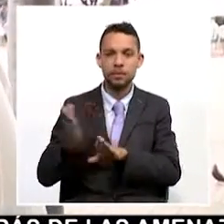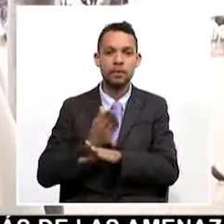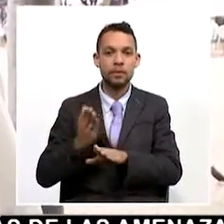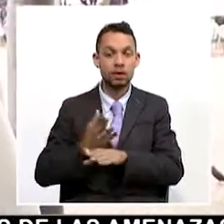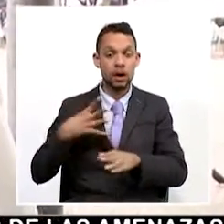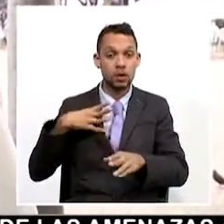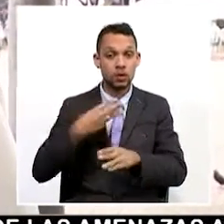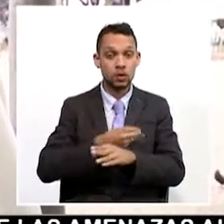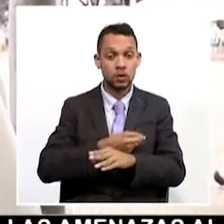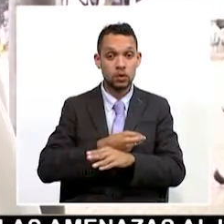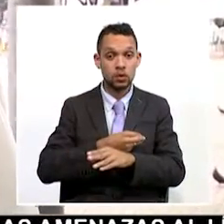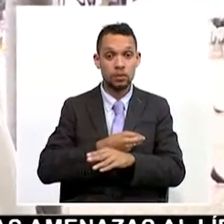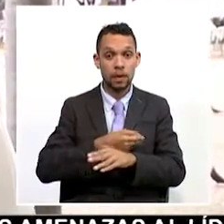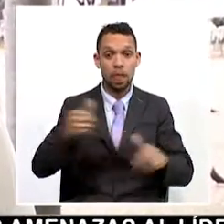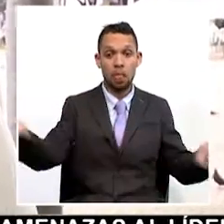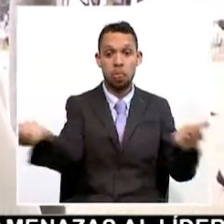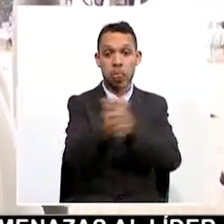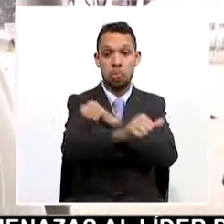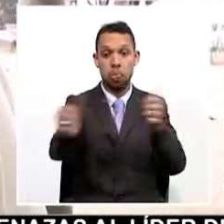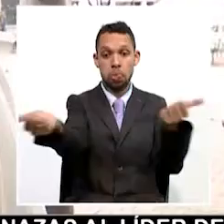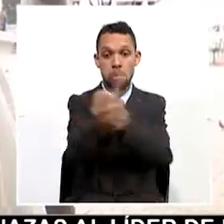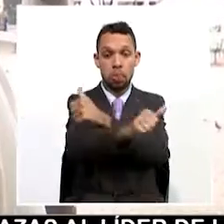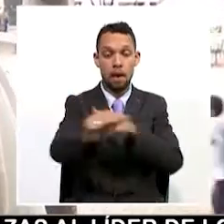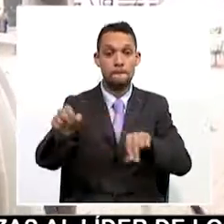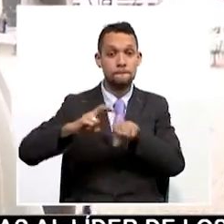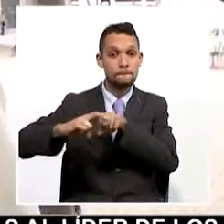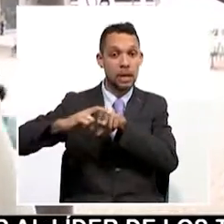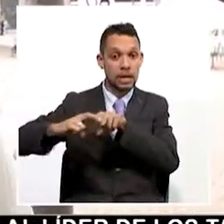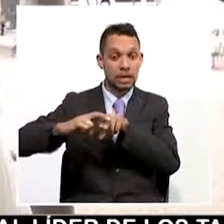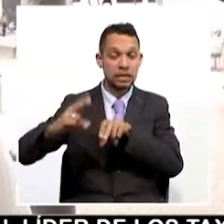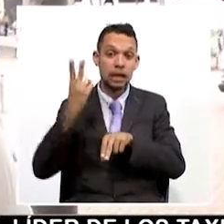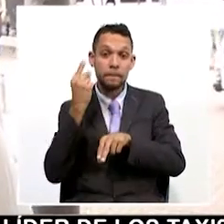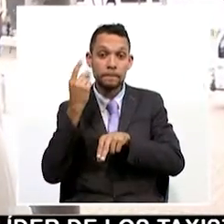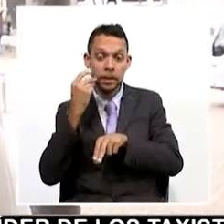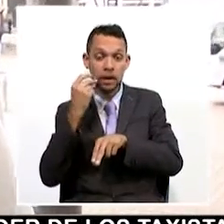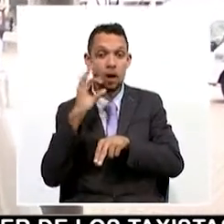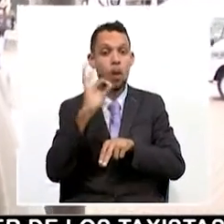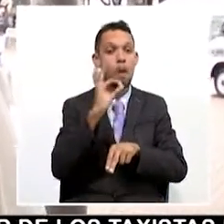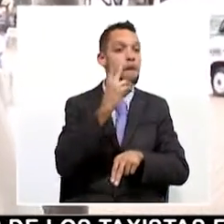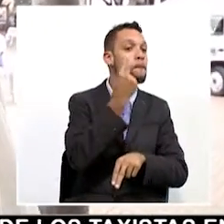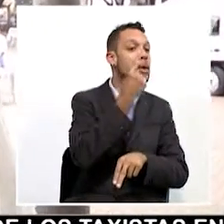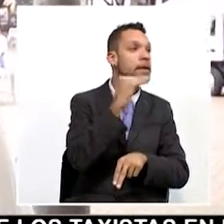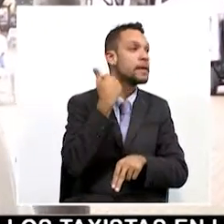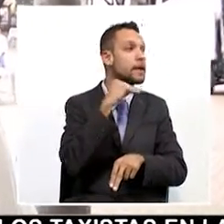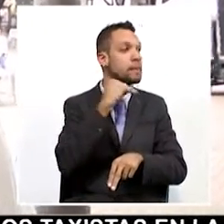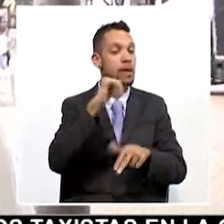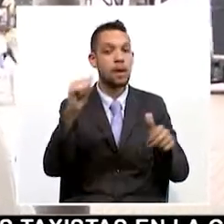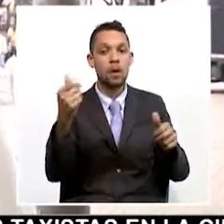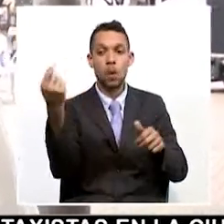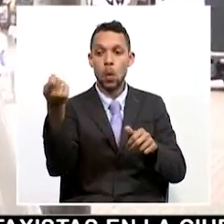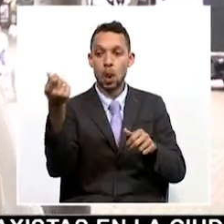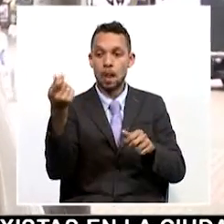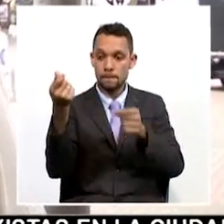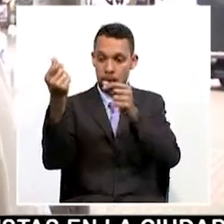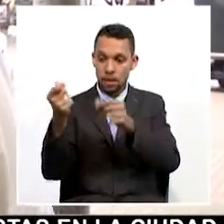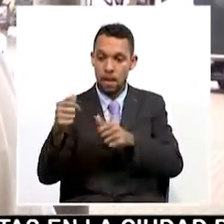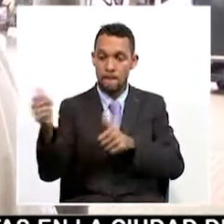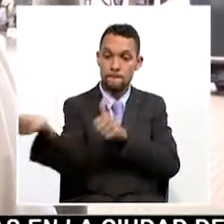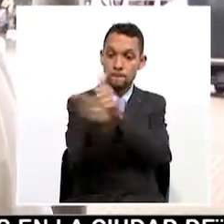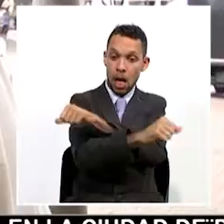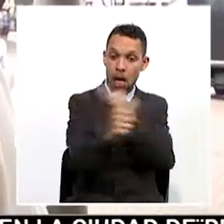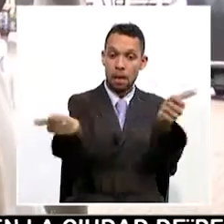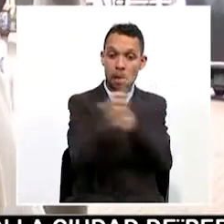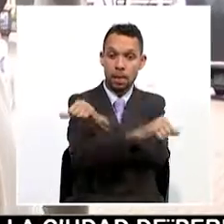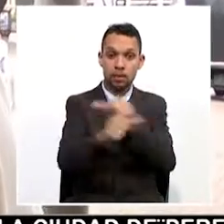pagar en peajes para venir de Manizales a Pereira o para ir de Pereira a Armenia por efecto de la concesión que se hiciera,